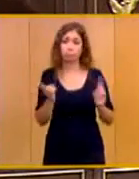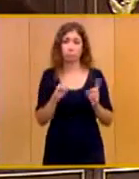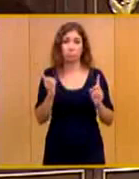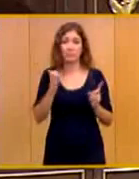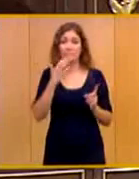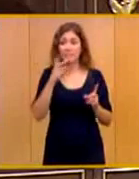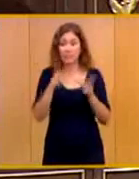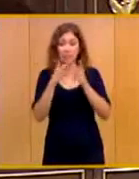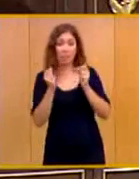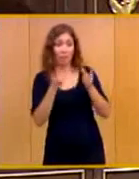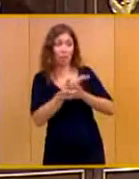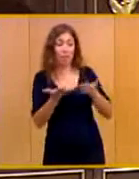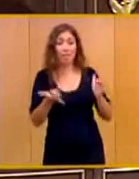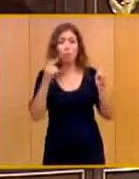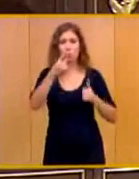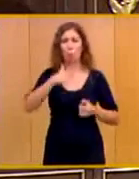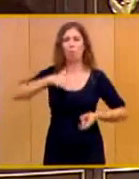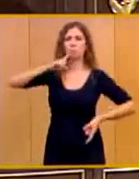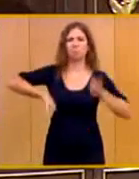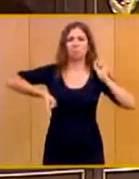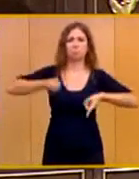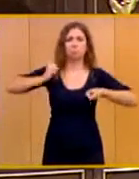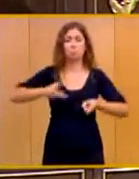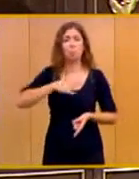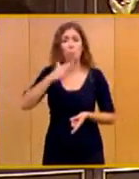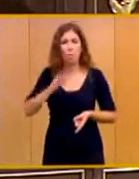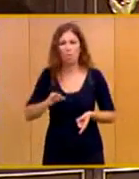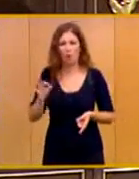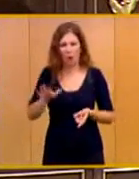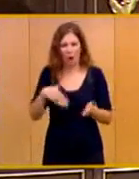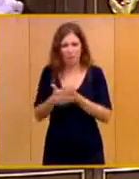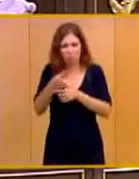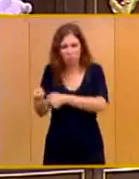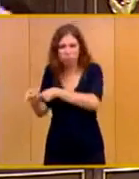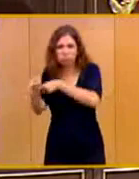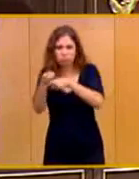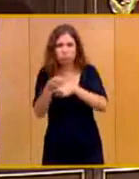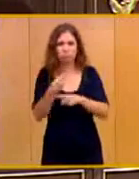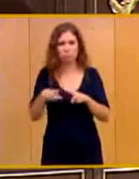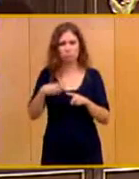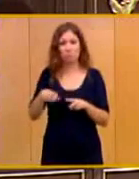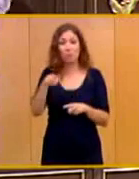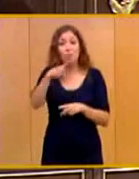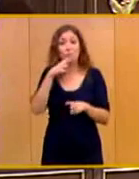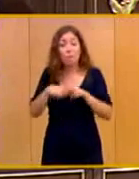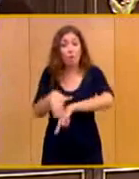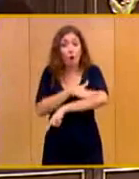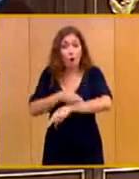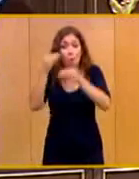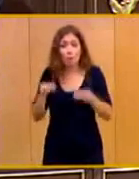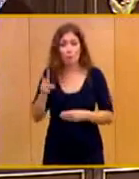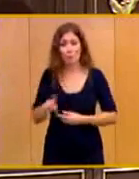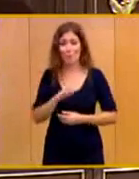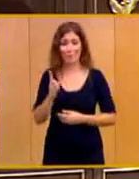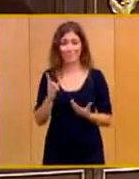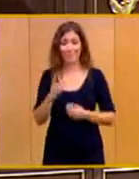uno mandar, ordenar o incluso imponer su voluntad, pero no se puede gobernar. Porque para gobernar no